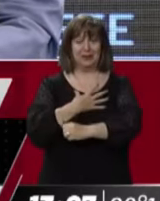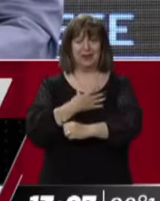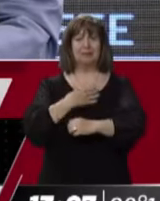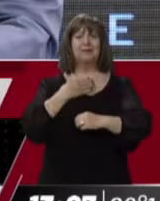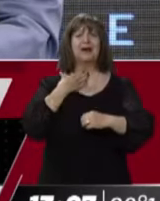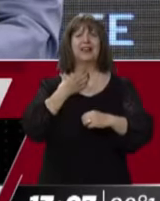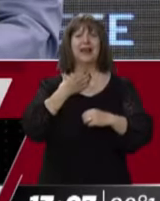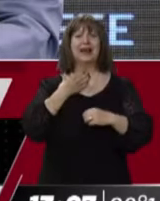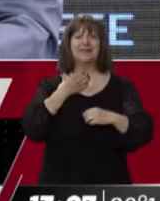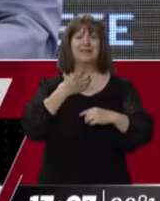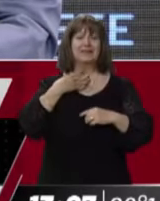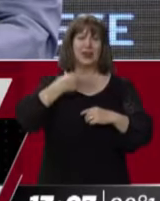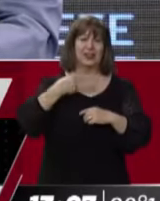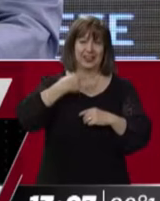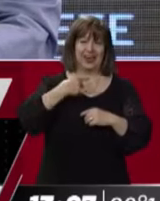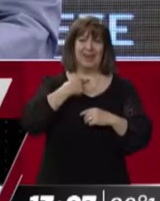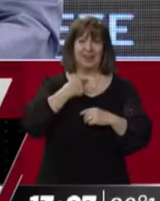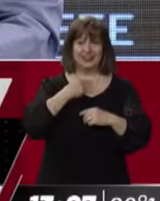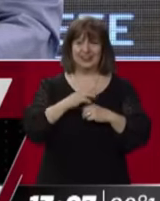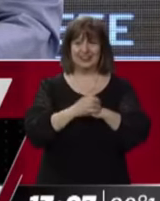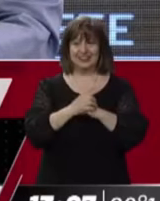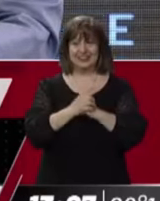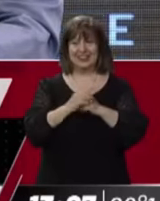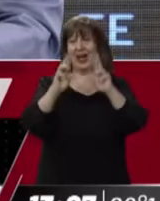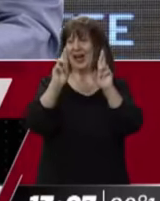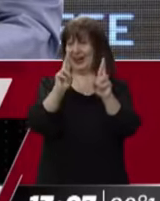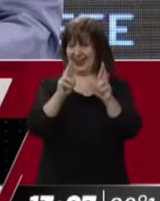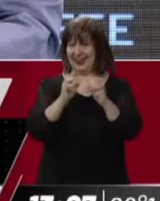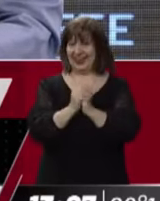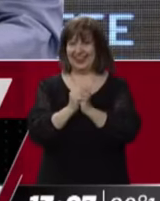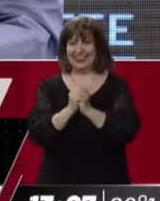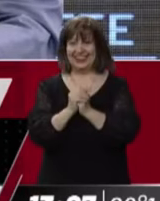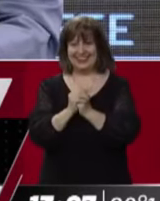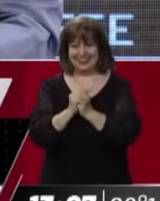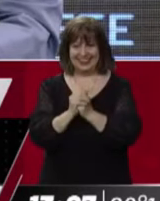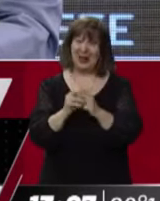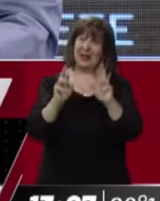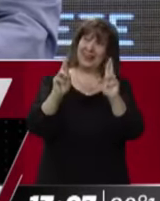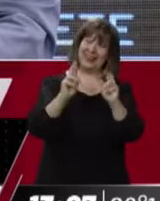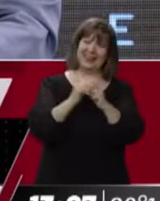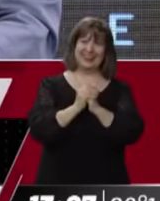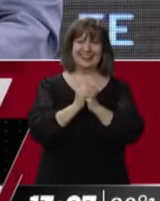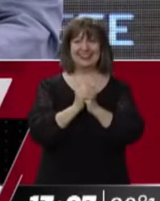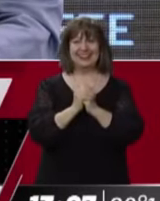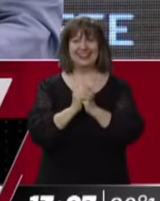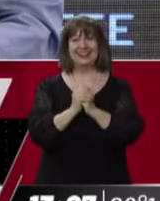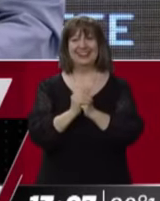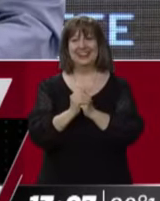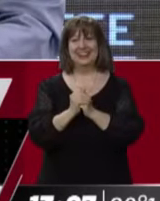eso. Quiere decir que va muy bien. Qué anécdota sería.